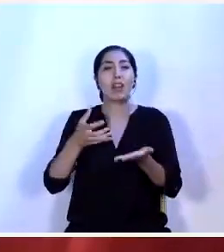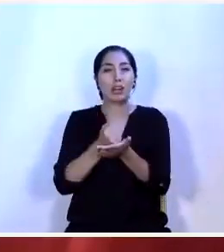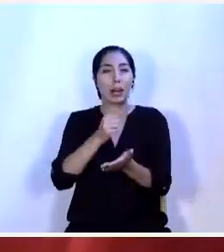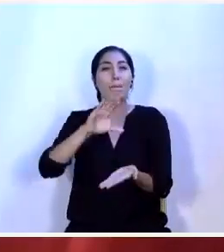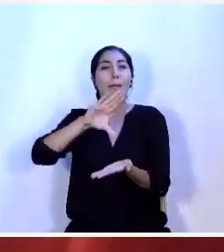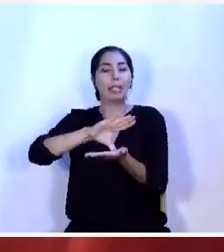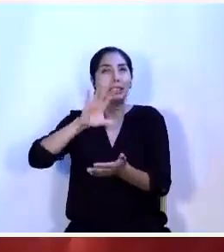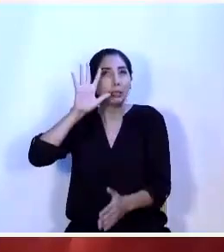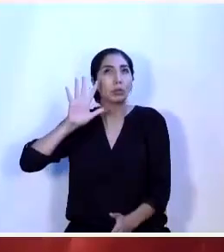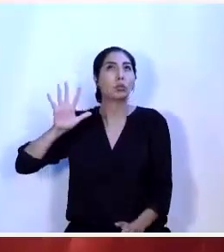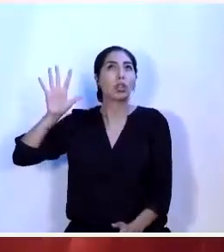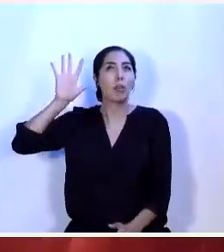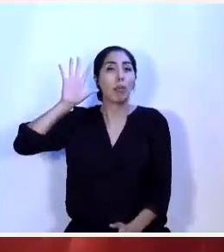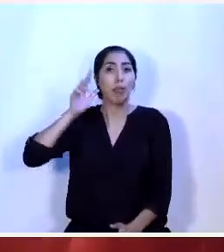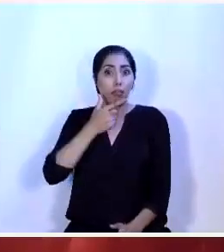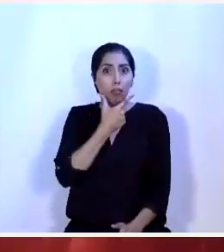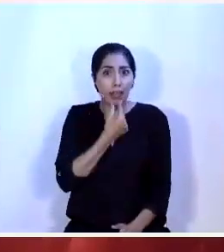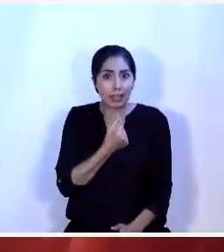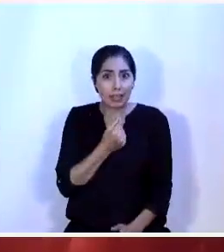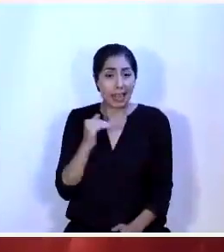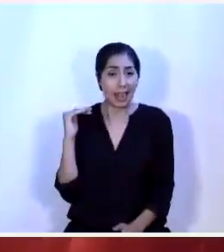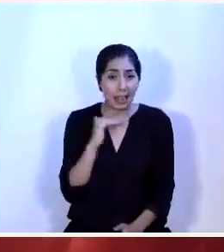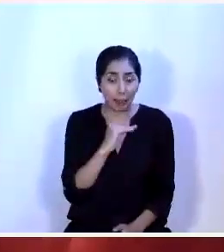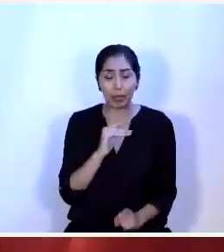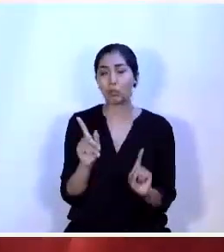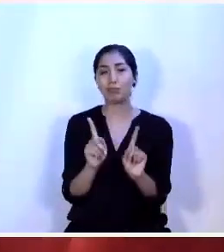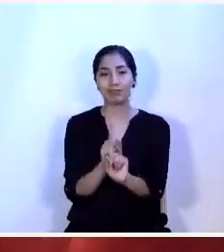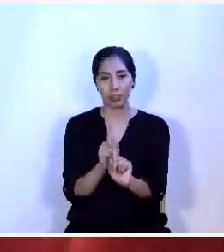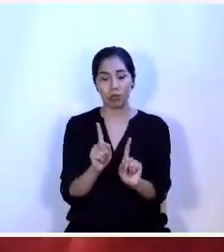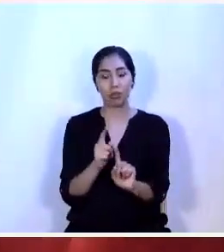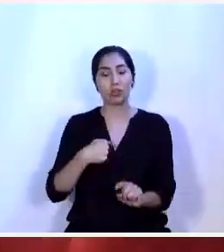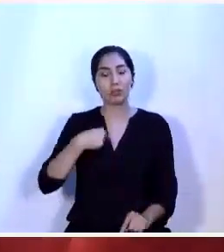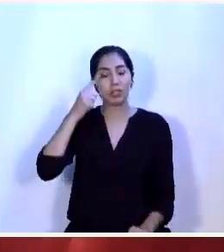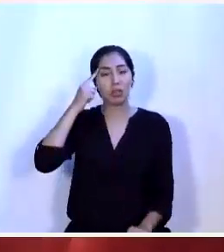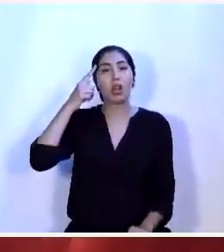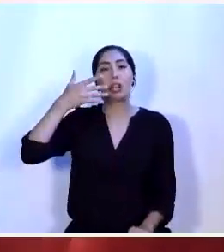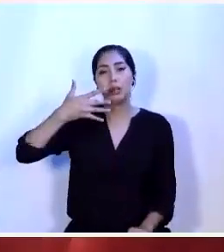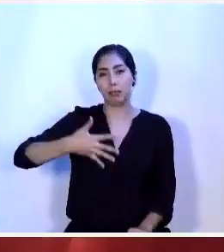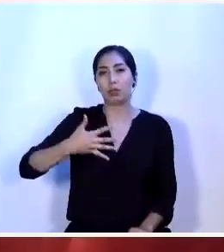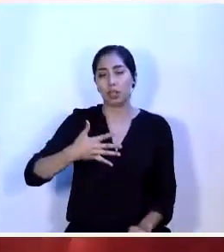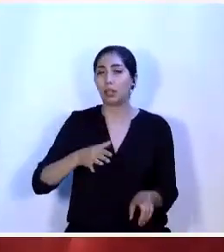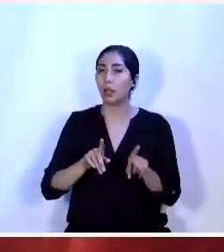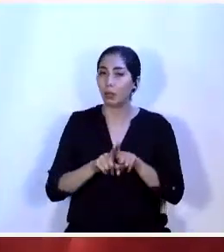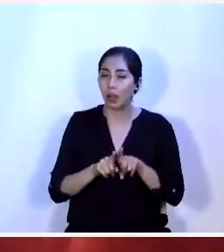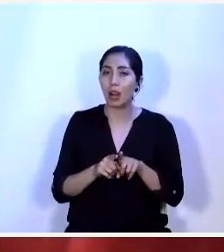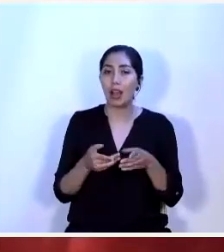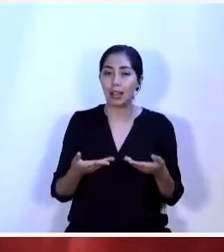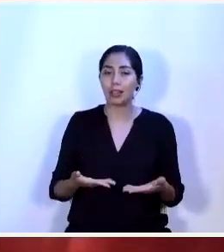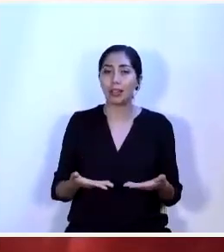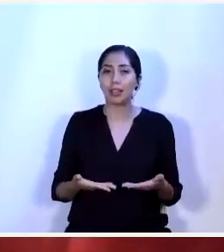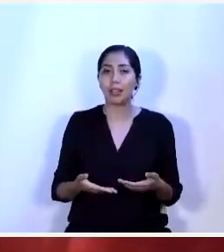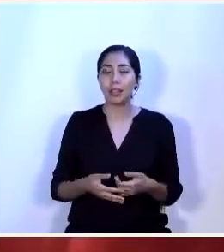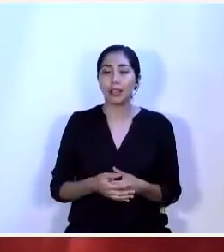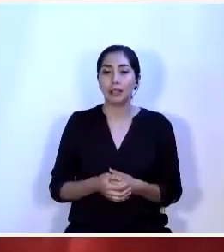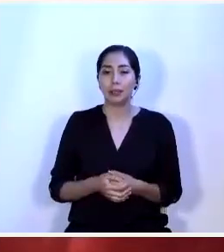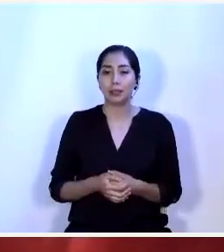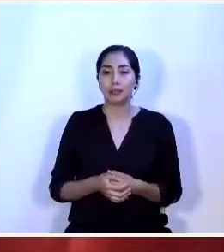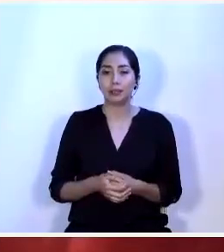ser fácil, no va a ser de la noche a la mañana. Yo creo que es importante también en esto que